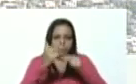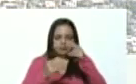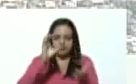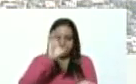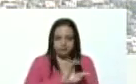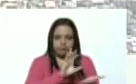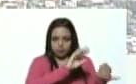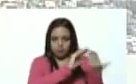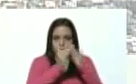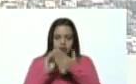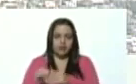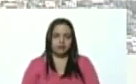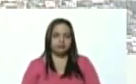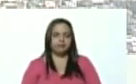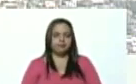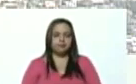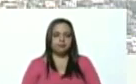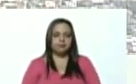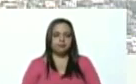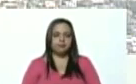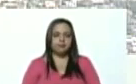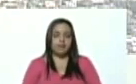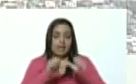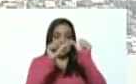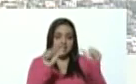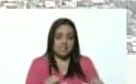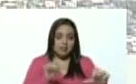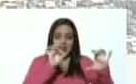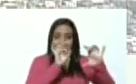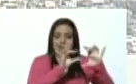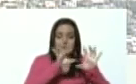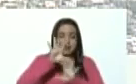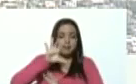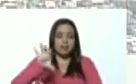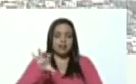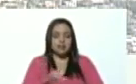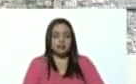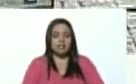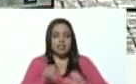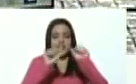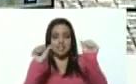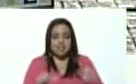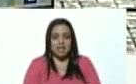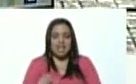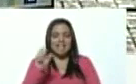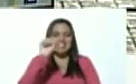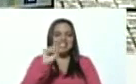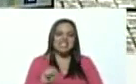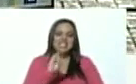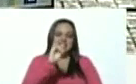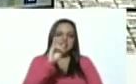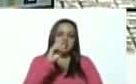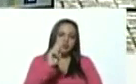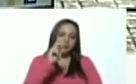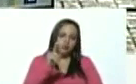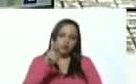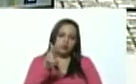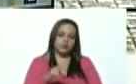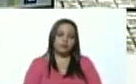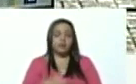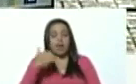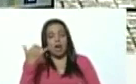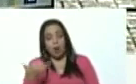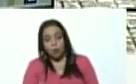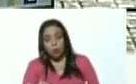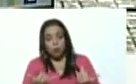comunales. El sistema del carnet de la patria y el sistema CITUR. El segundo vértice, por favor. Ministro.